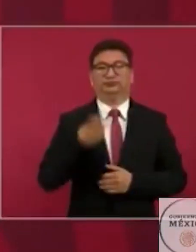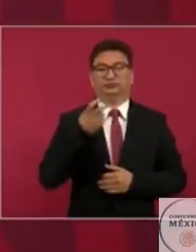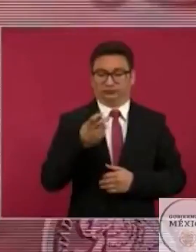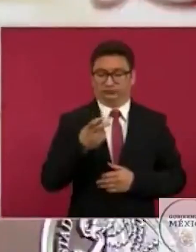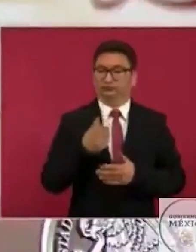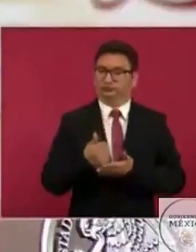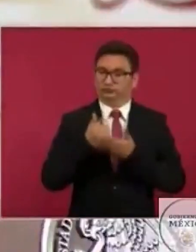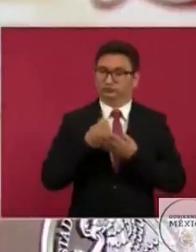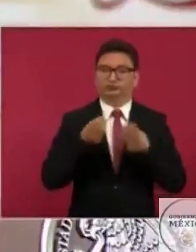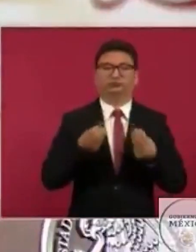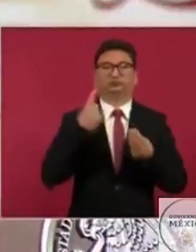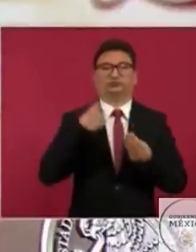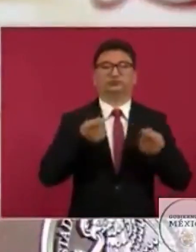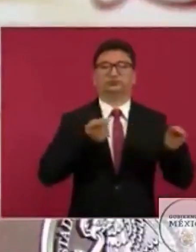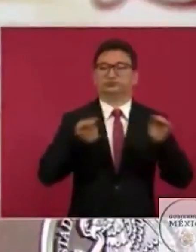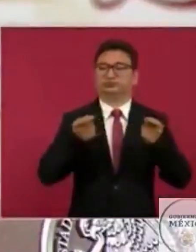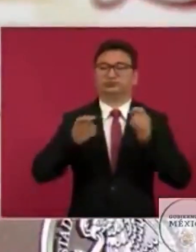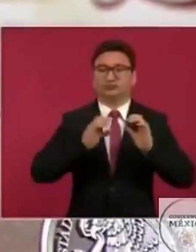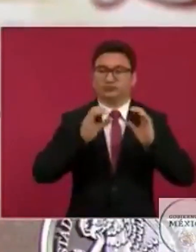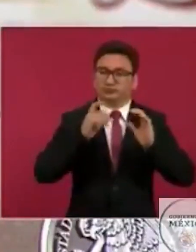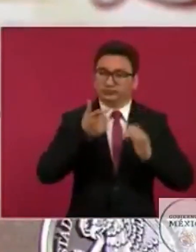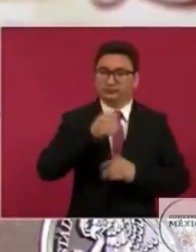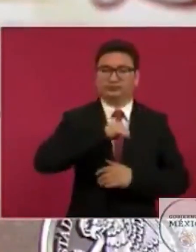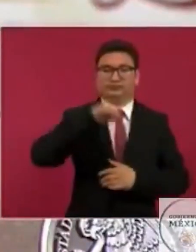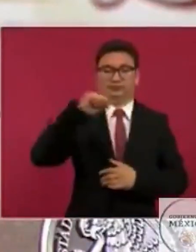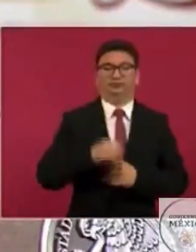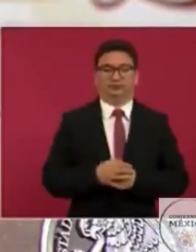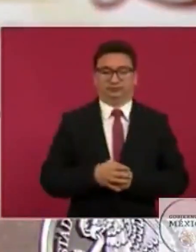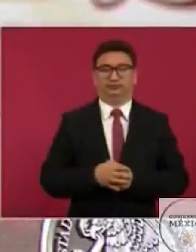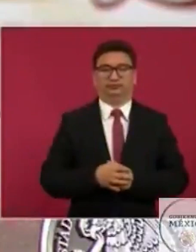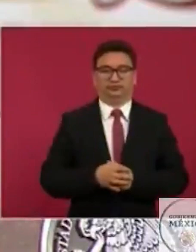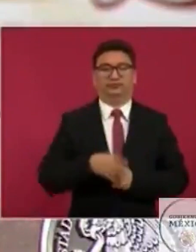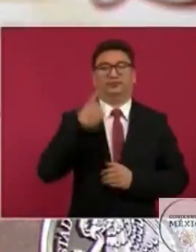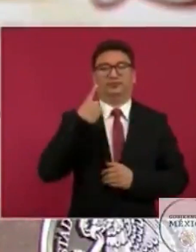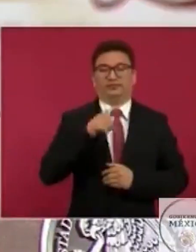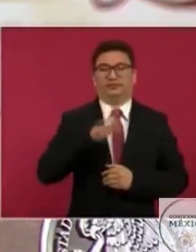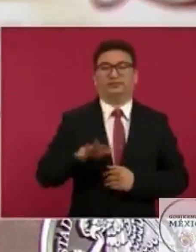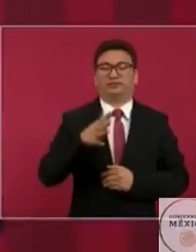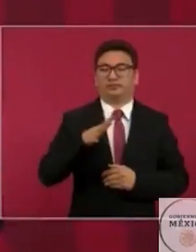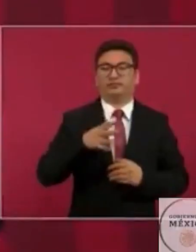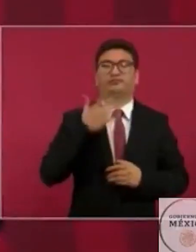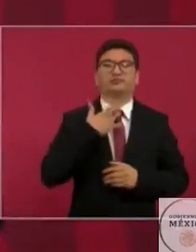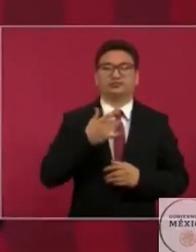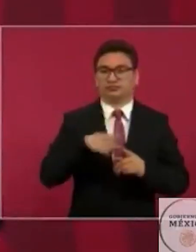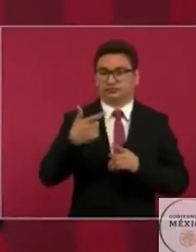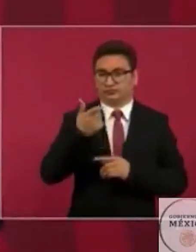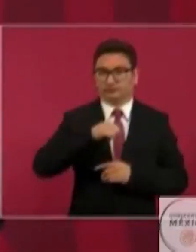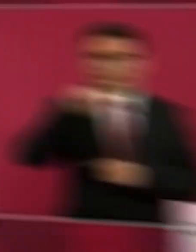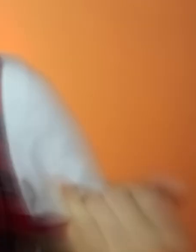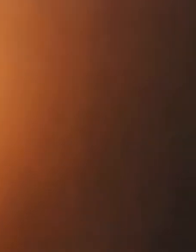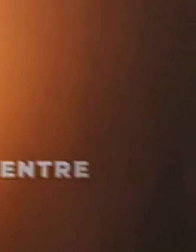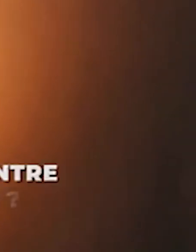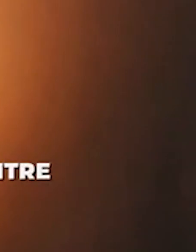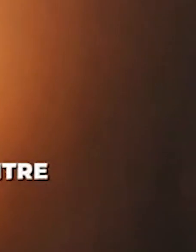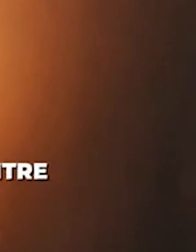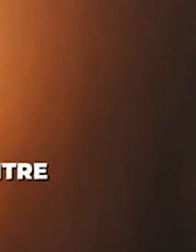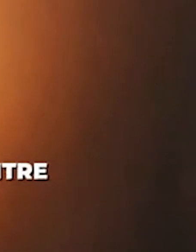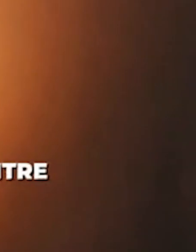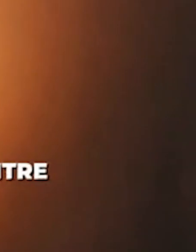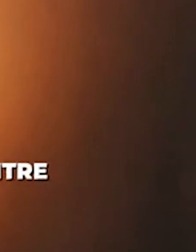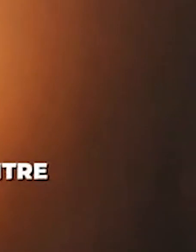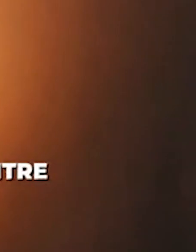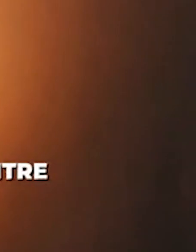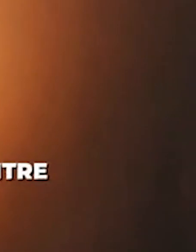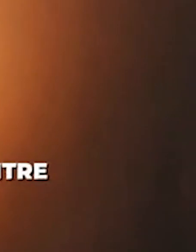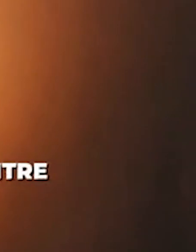nos ayuda mucho para el control de inflación el no aumentar los precios de los combustibles. ¿Cómo afecta la